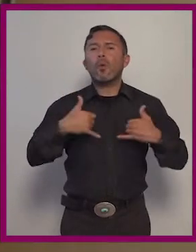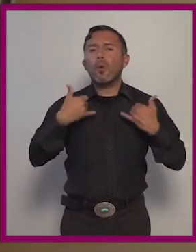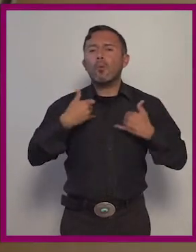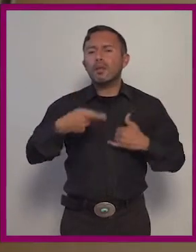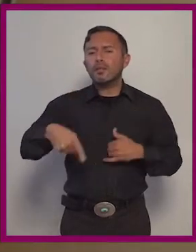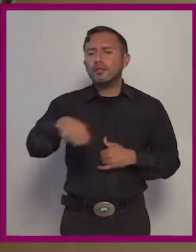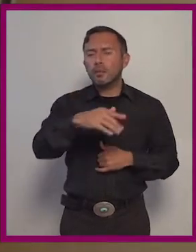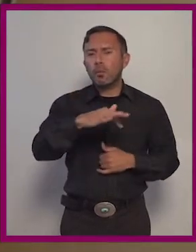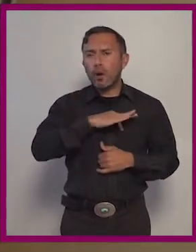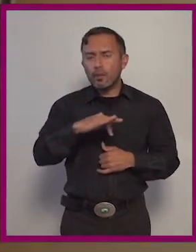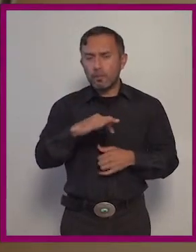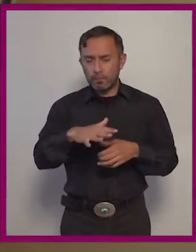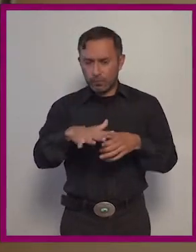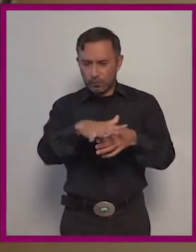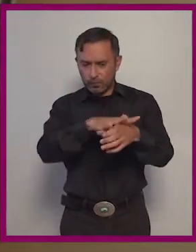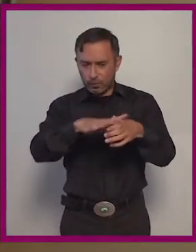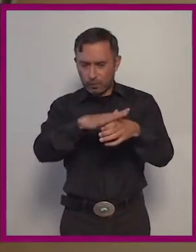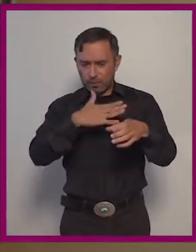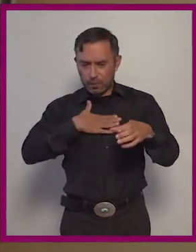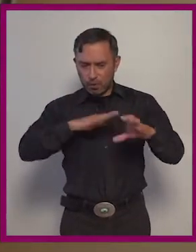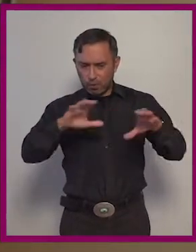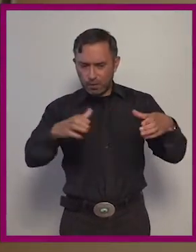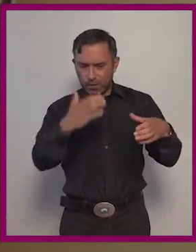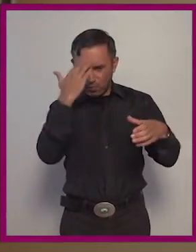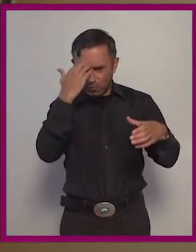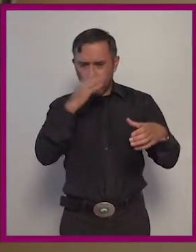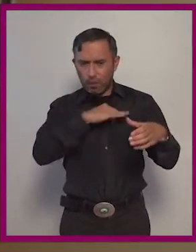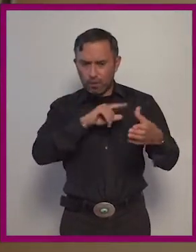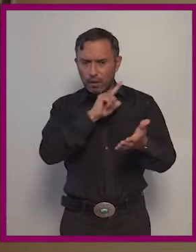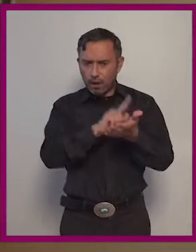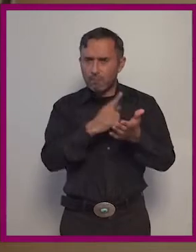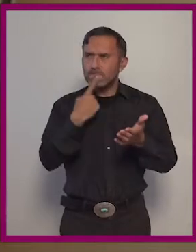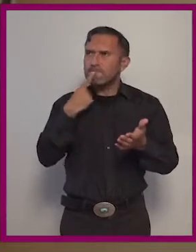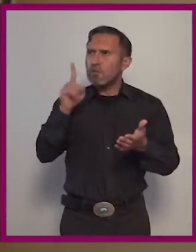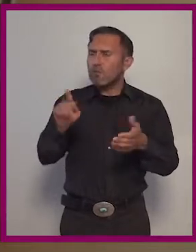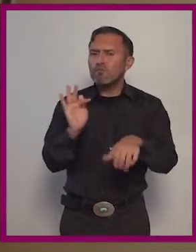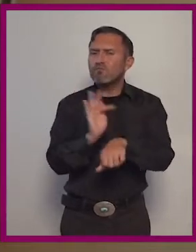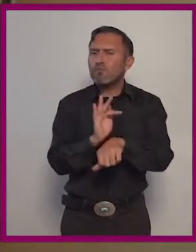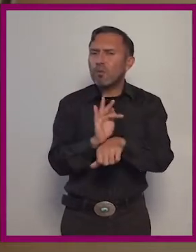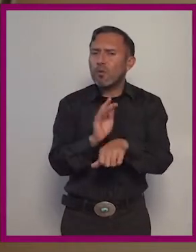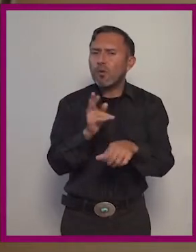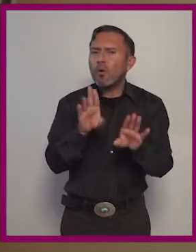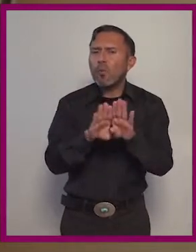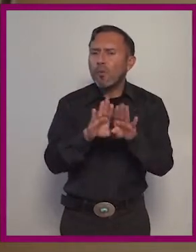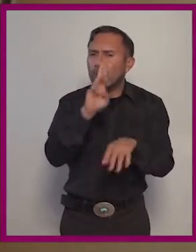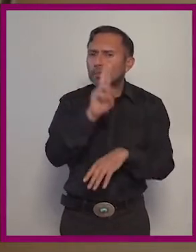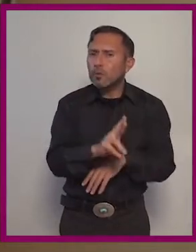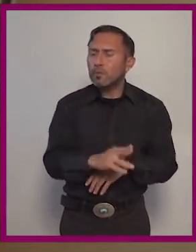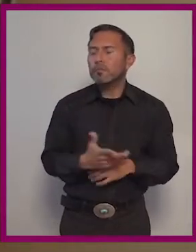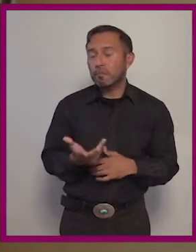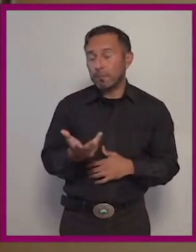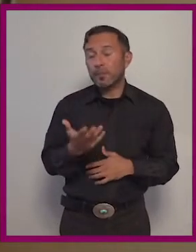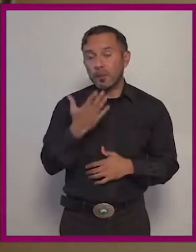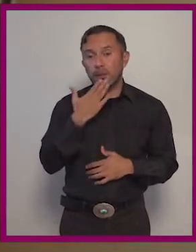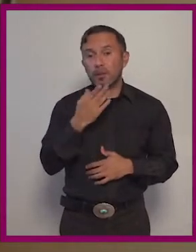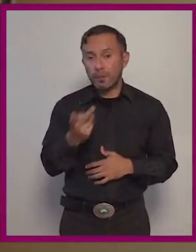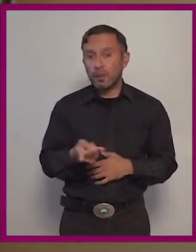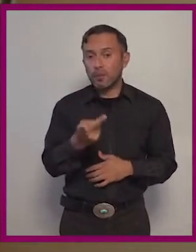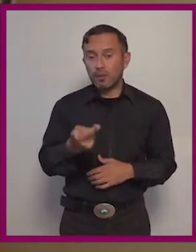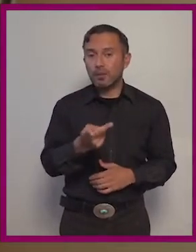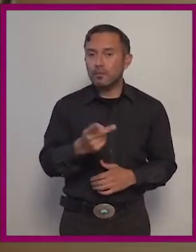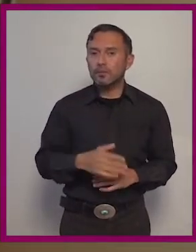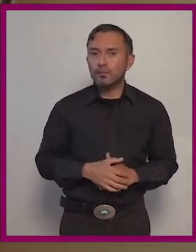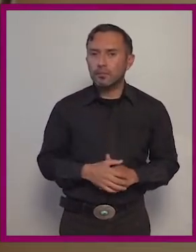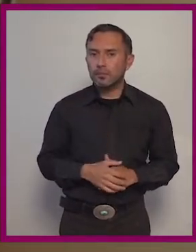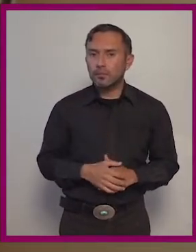resguardo de los saberes locales de su comunidad desde la vía legal? Es una muy buena pregunta. Te diría,